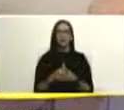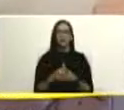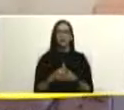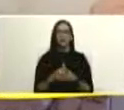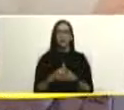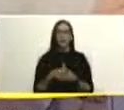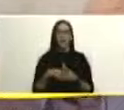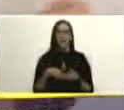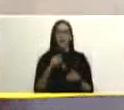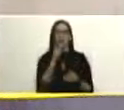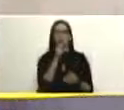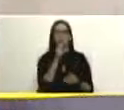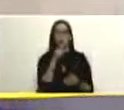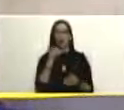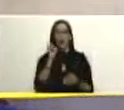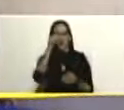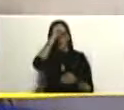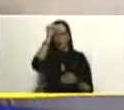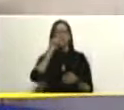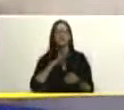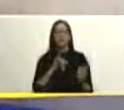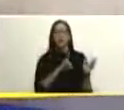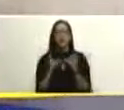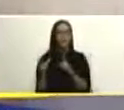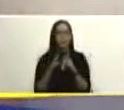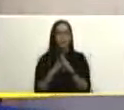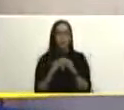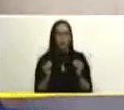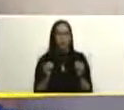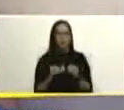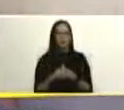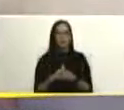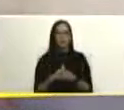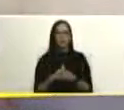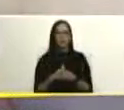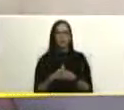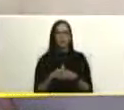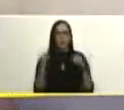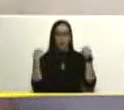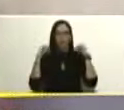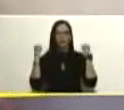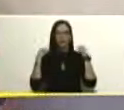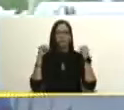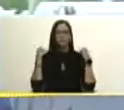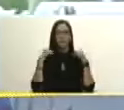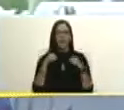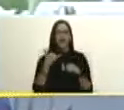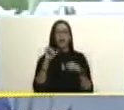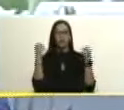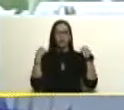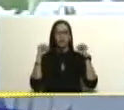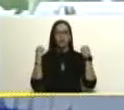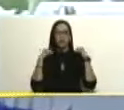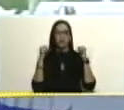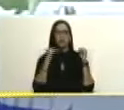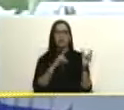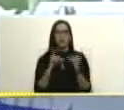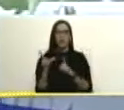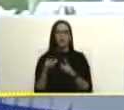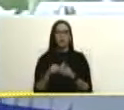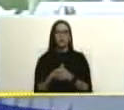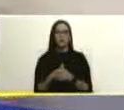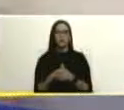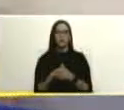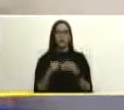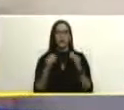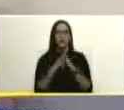el consultivo que hay el domingo también estamos preparados para todo. El simulacro. El simulacro. Hay un simulacro.